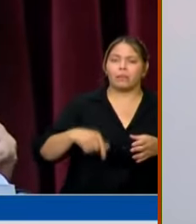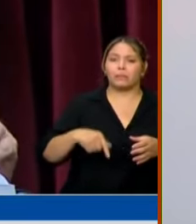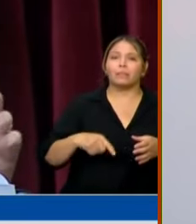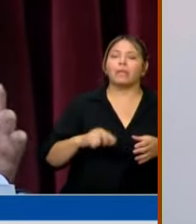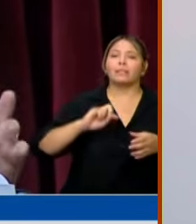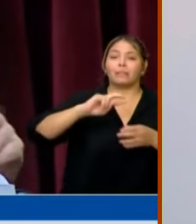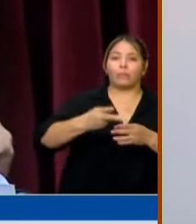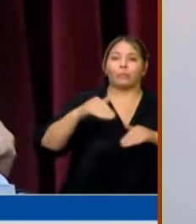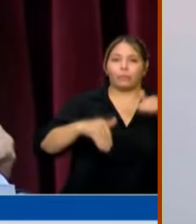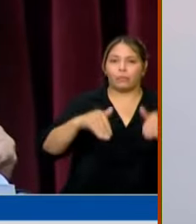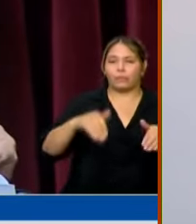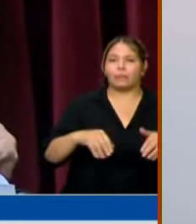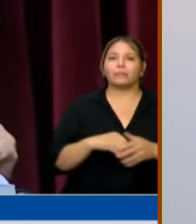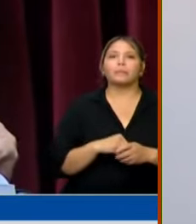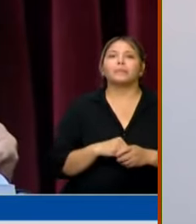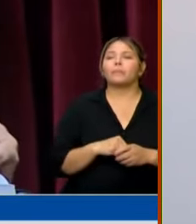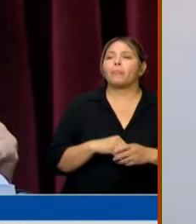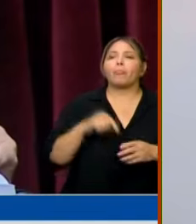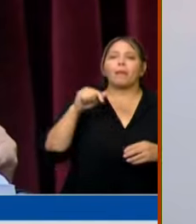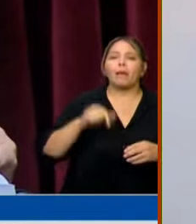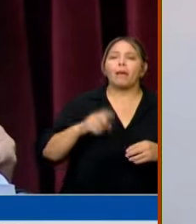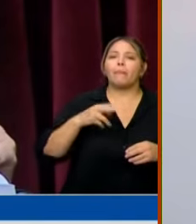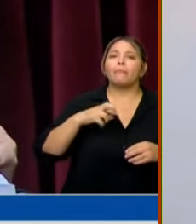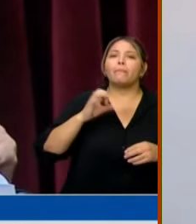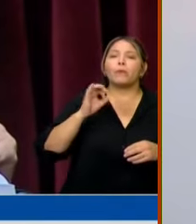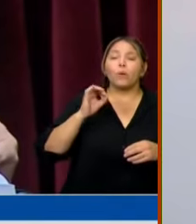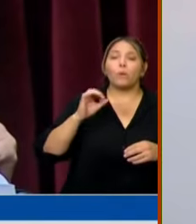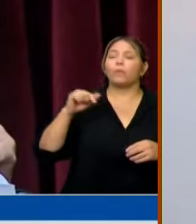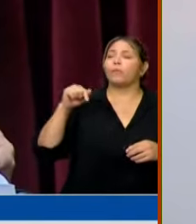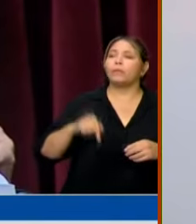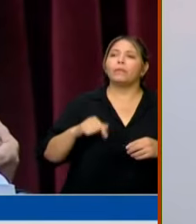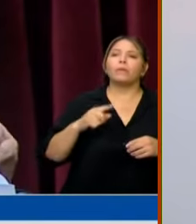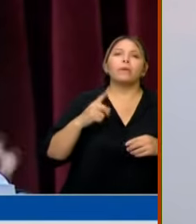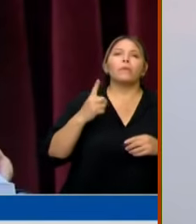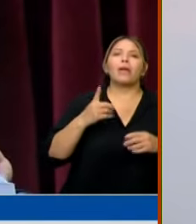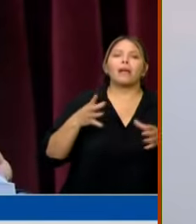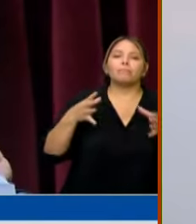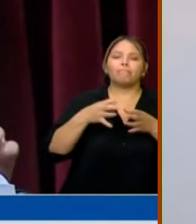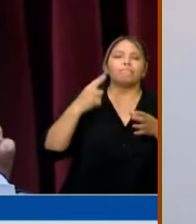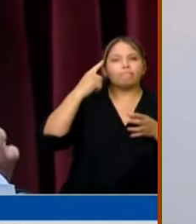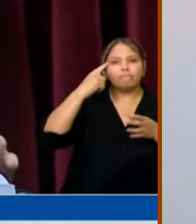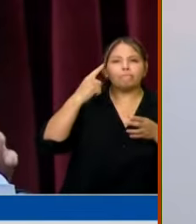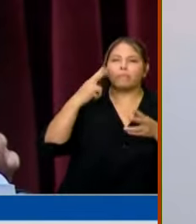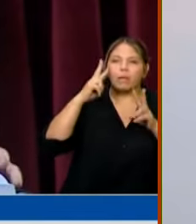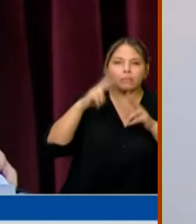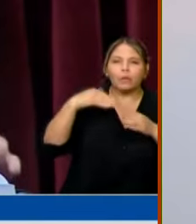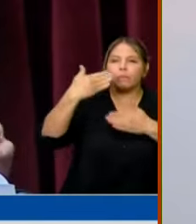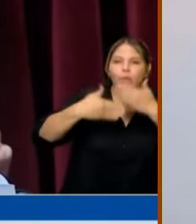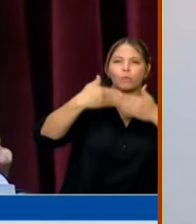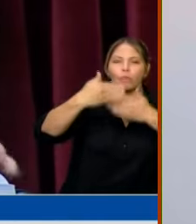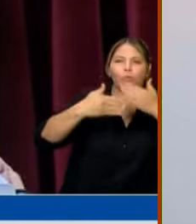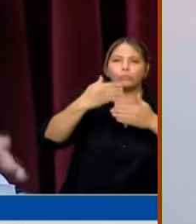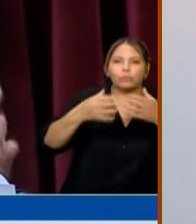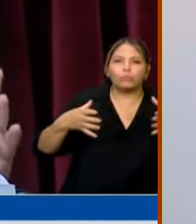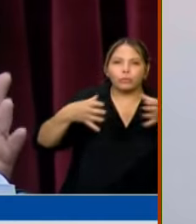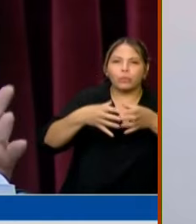ni qué artículos no quedan. Nosotros nos seguimos basando en el primer dictamen que tuvimos y entiendo que ellos aún siguen negociando, por lo menos eso es